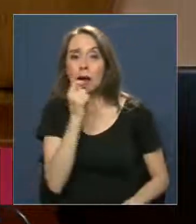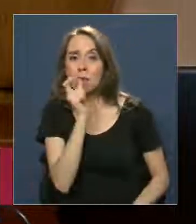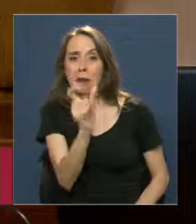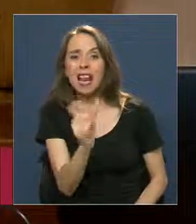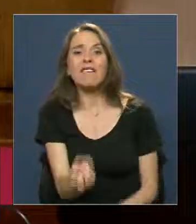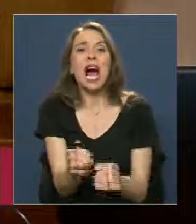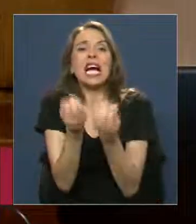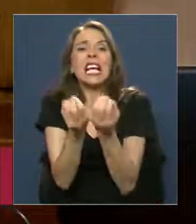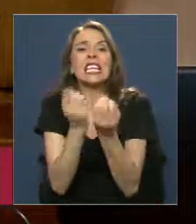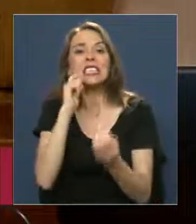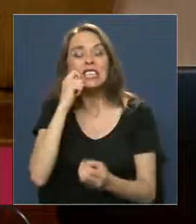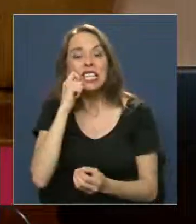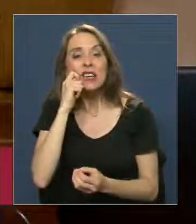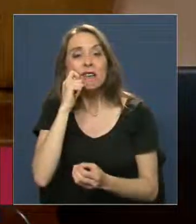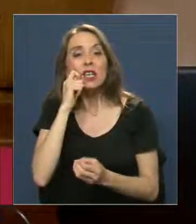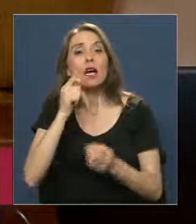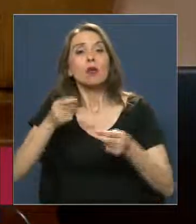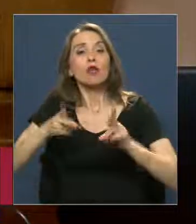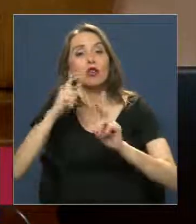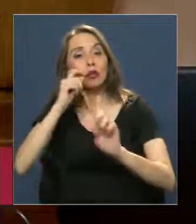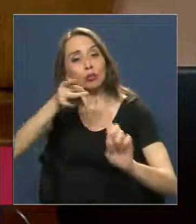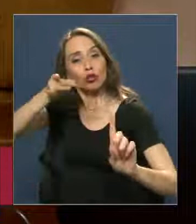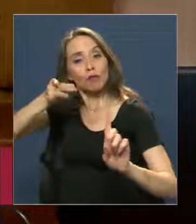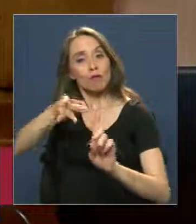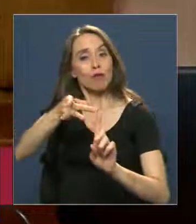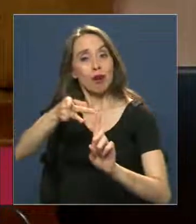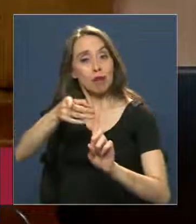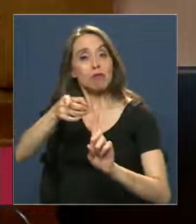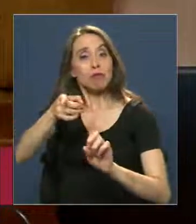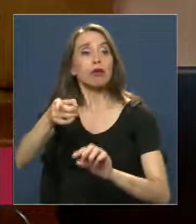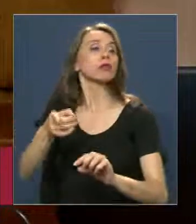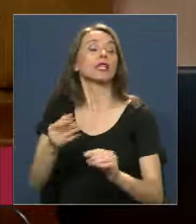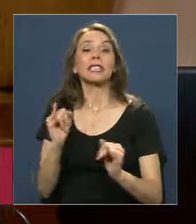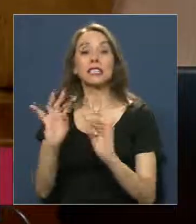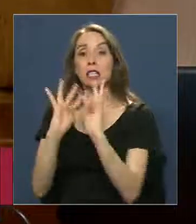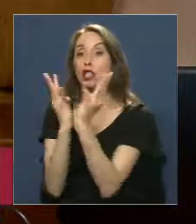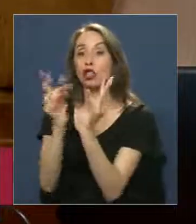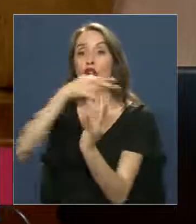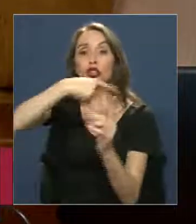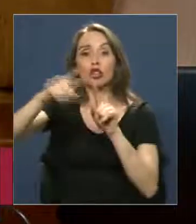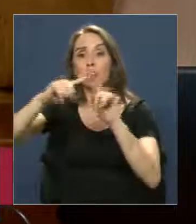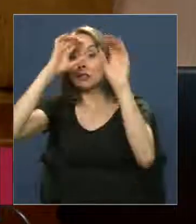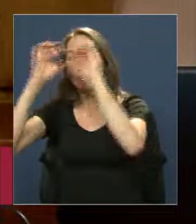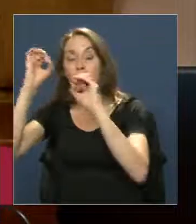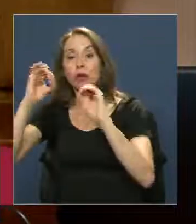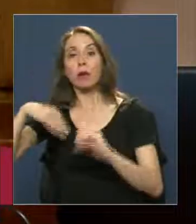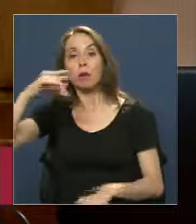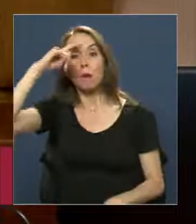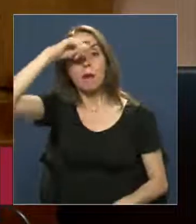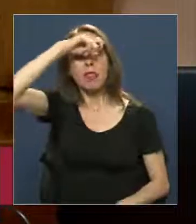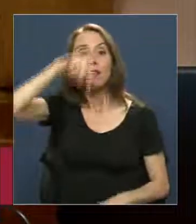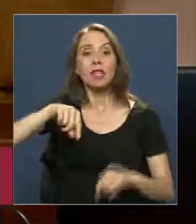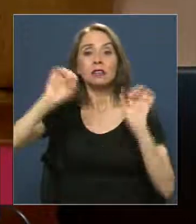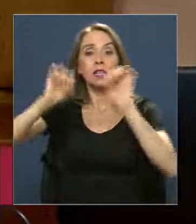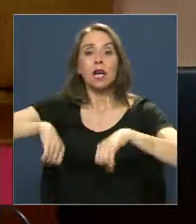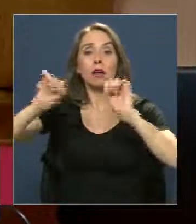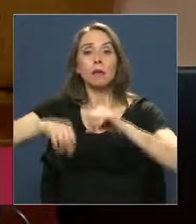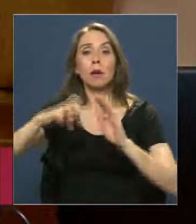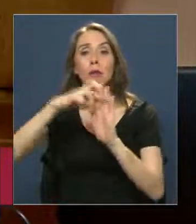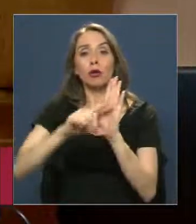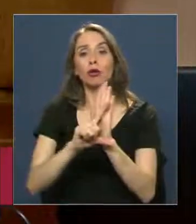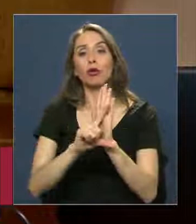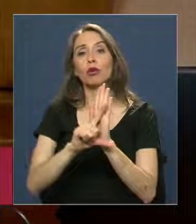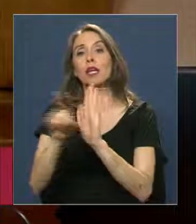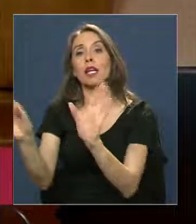lo que es una violación de derechos humanos, difícilmente, o nos va a costar cada día más sacar proyectos de esta envergadura de esa